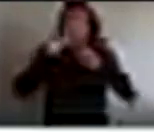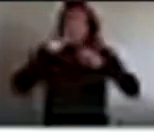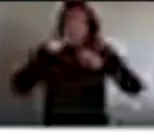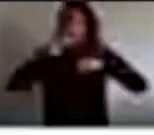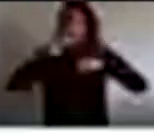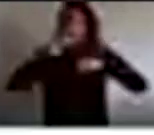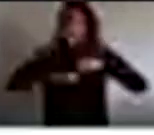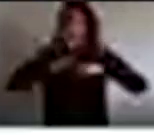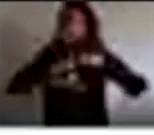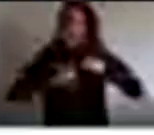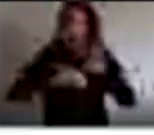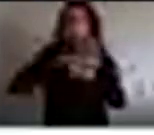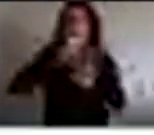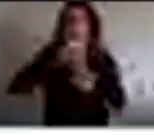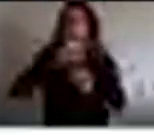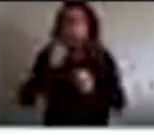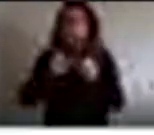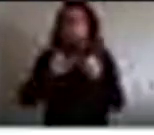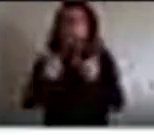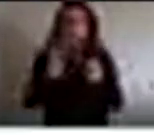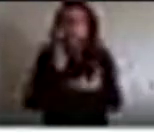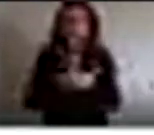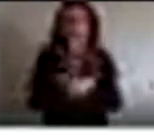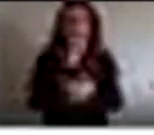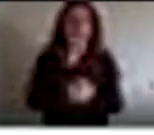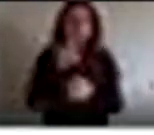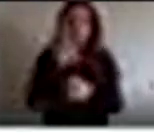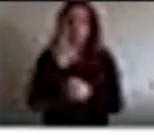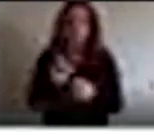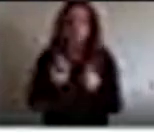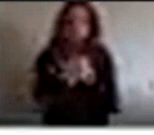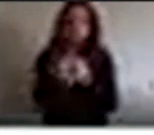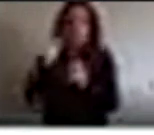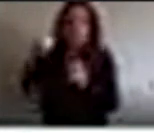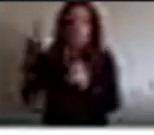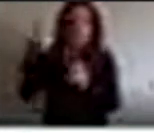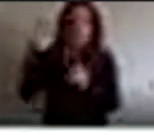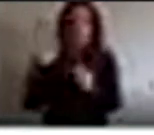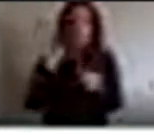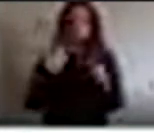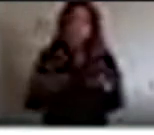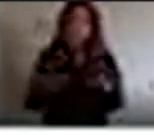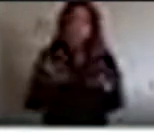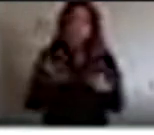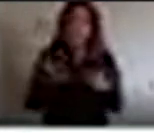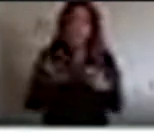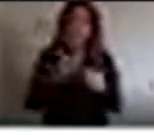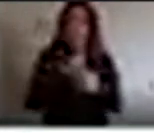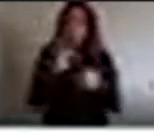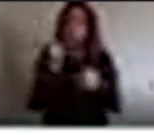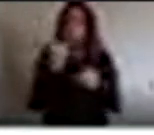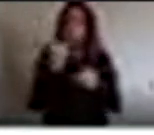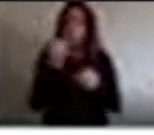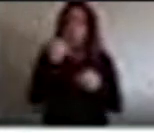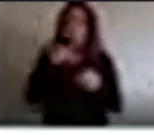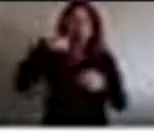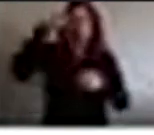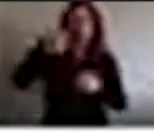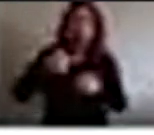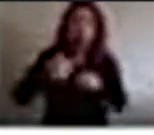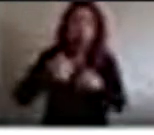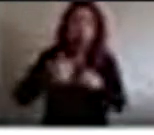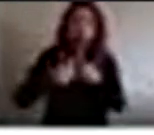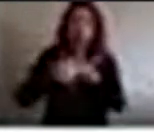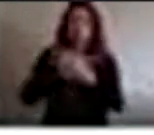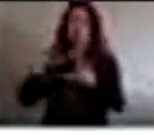también en Colombia, acreditada en tema de discapacidad. Por lo tanto, estamos avanzando, sin duda queda muchísimo